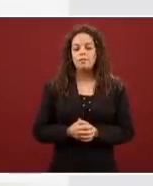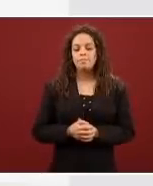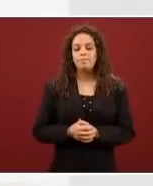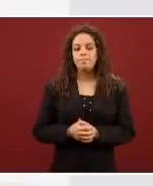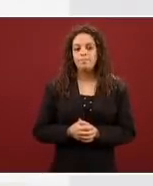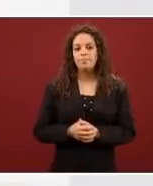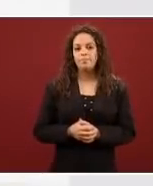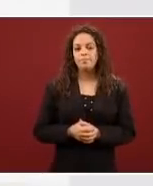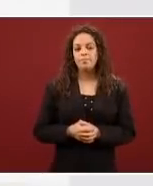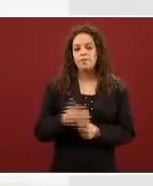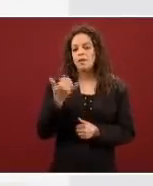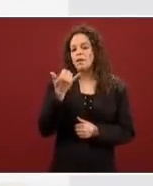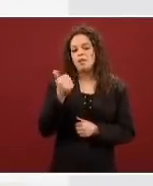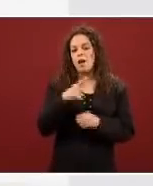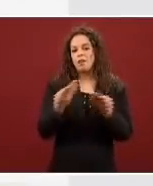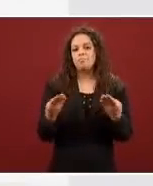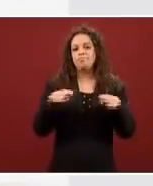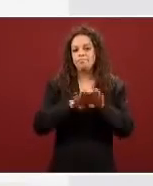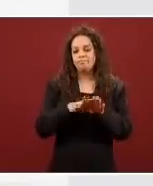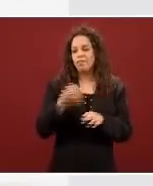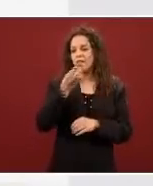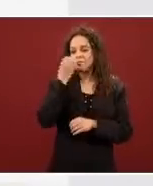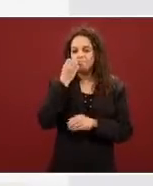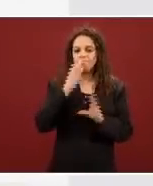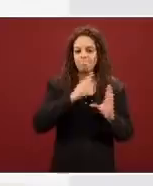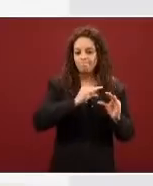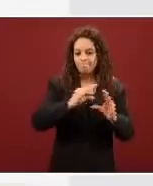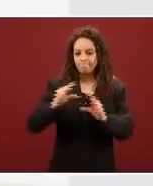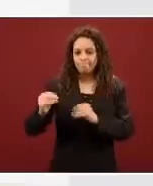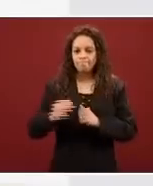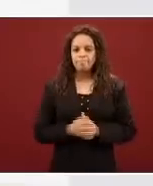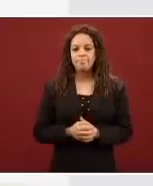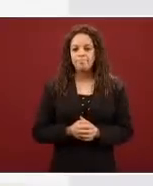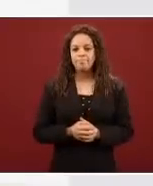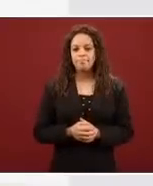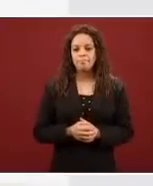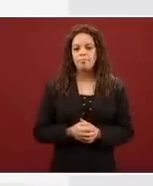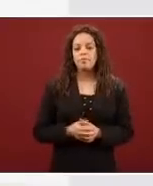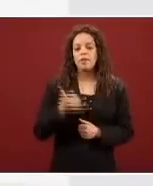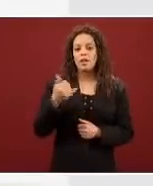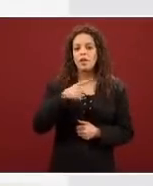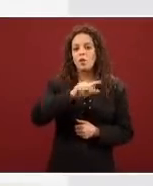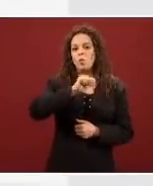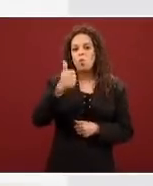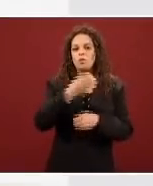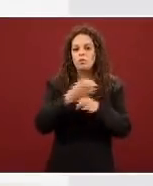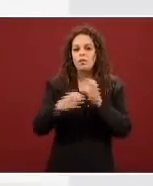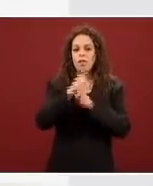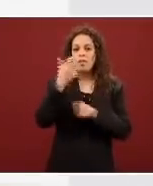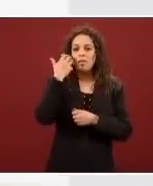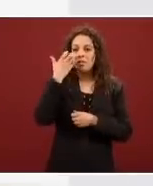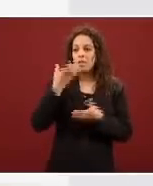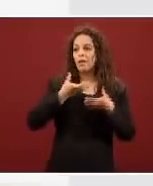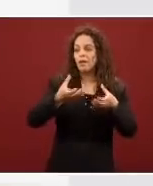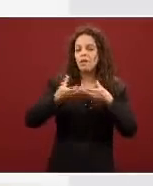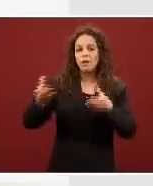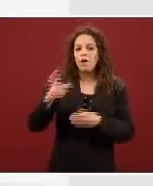actividades escolares, la suspensión temporal de actividades no esenciales, el repliegue familiar en